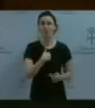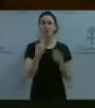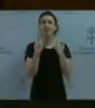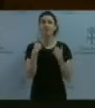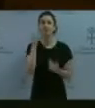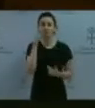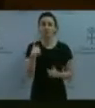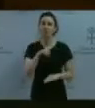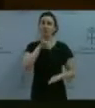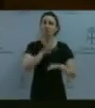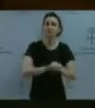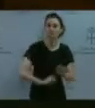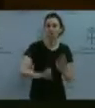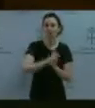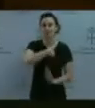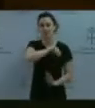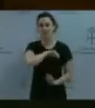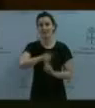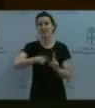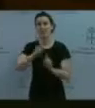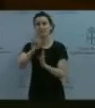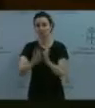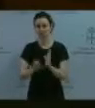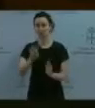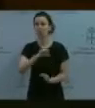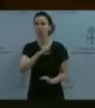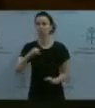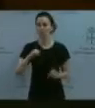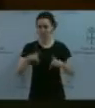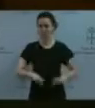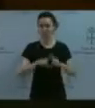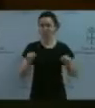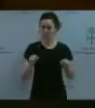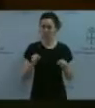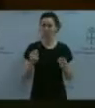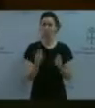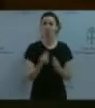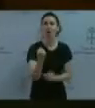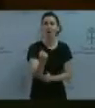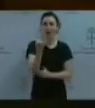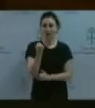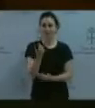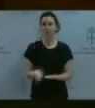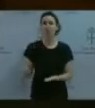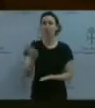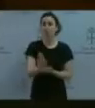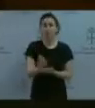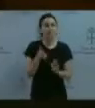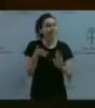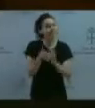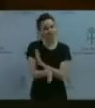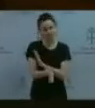al Estatuto de Autonomía de Asturias. Con el apoyo a esta propuesta no hago otra cosa que hacer honor a esa promesa